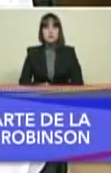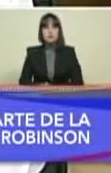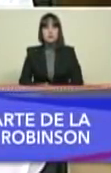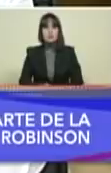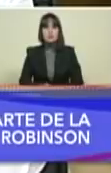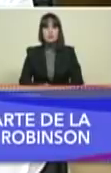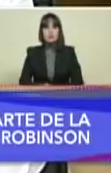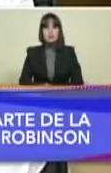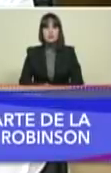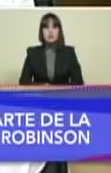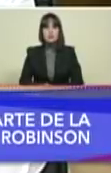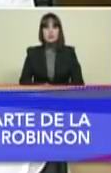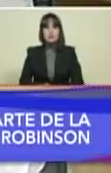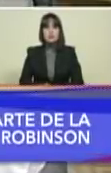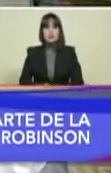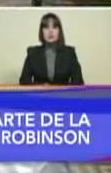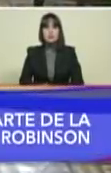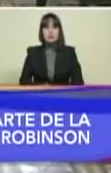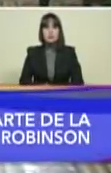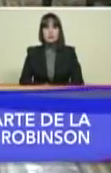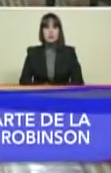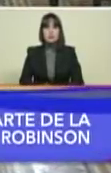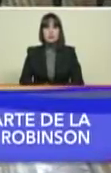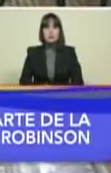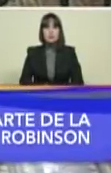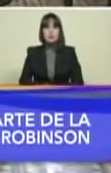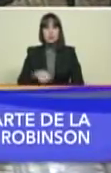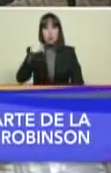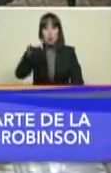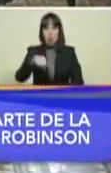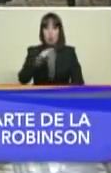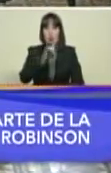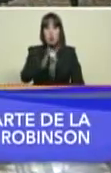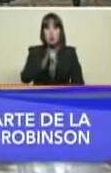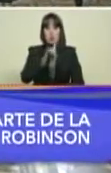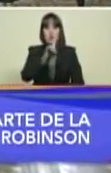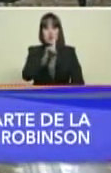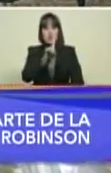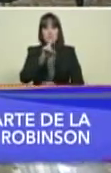Igualmente, lunes 17 hoy, anuncio